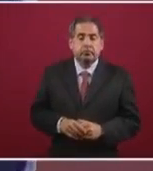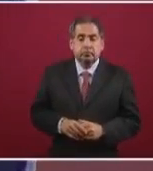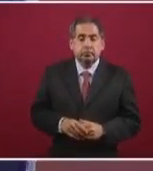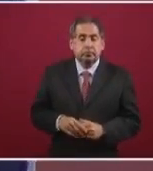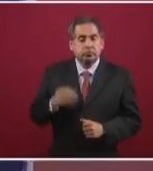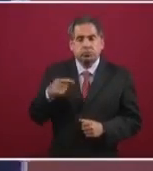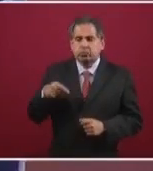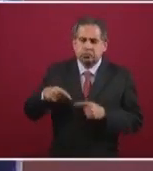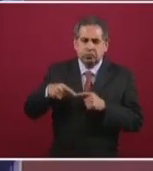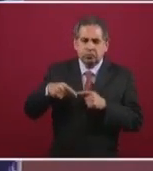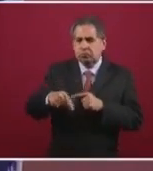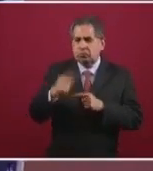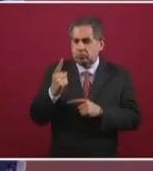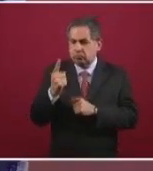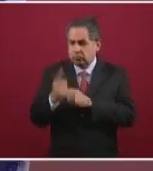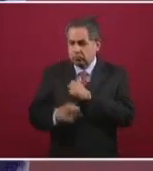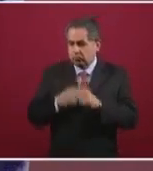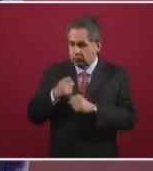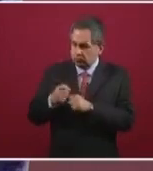durante un año.